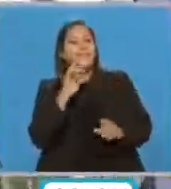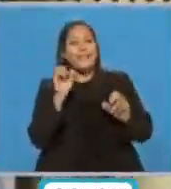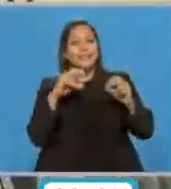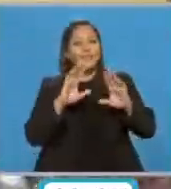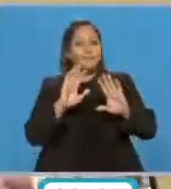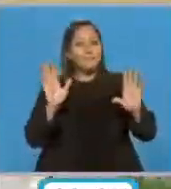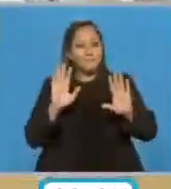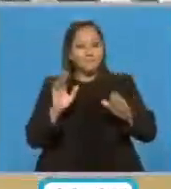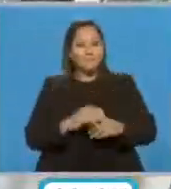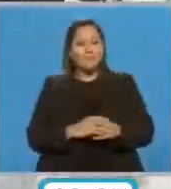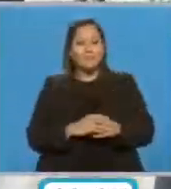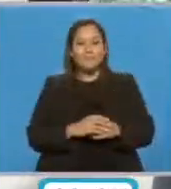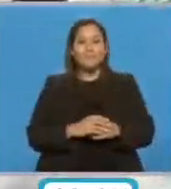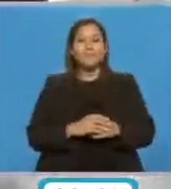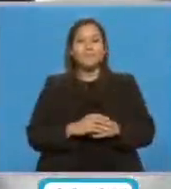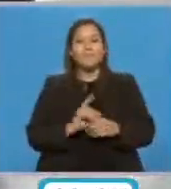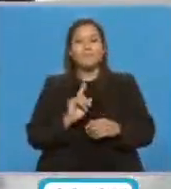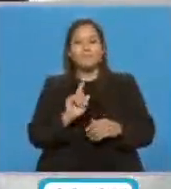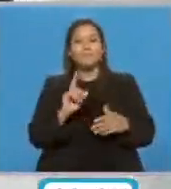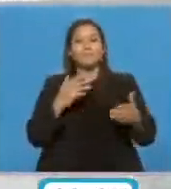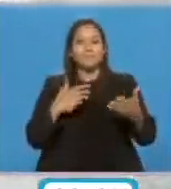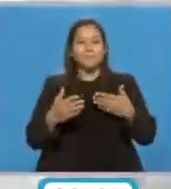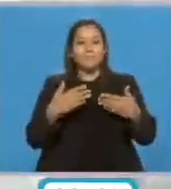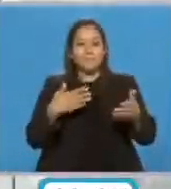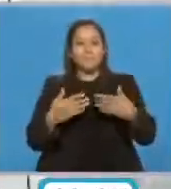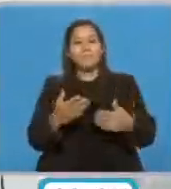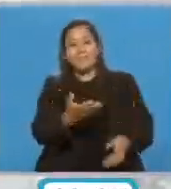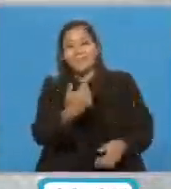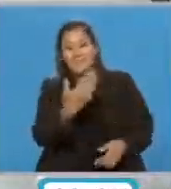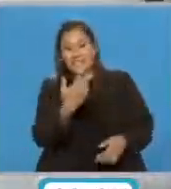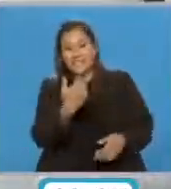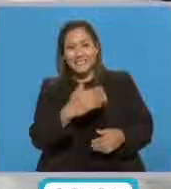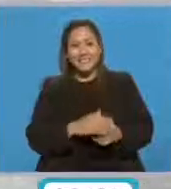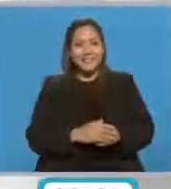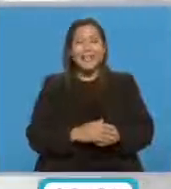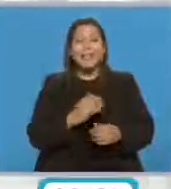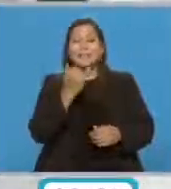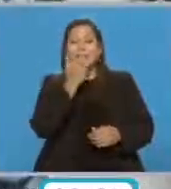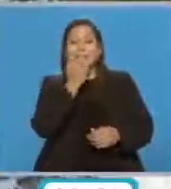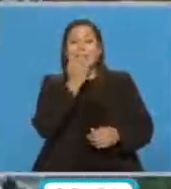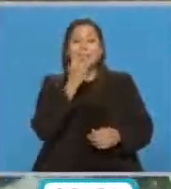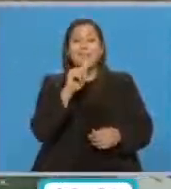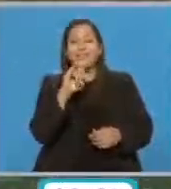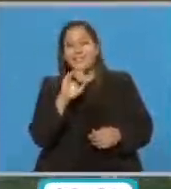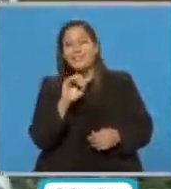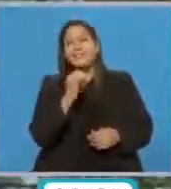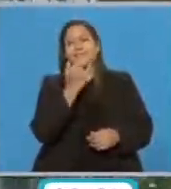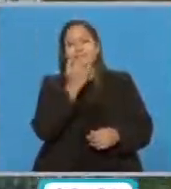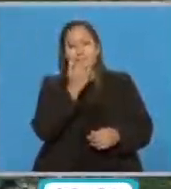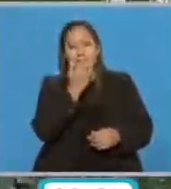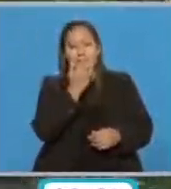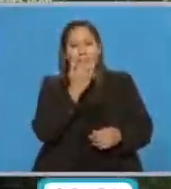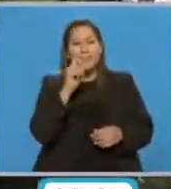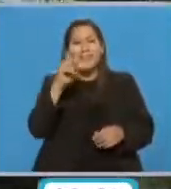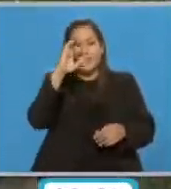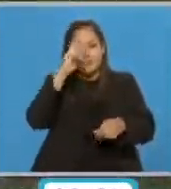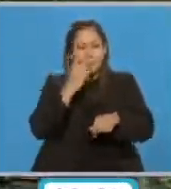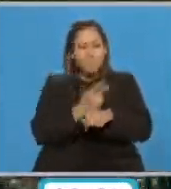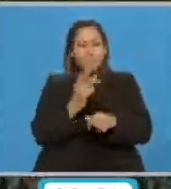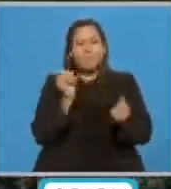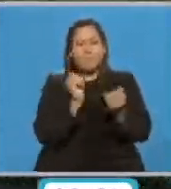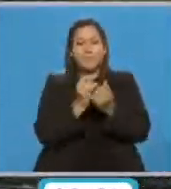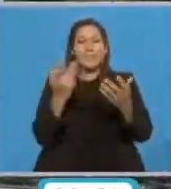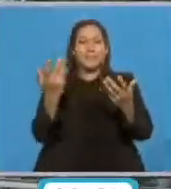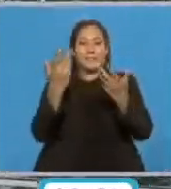vemos. ¡La entrada! Perdón, tío Alberto, disculpe, ya sus compadres ya también me